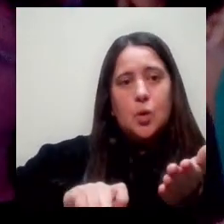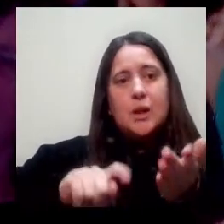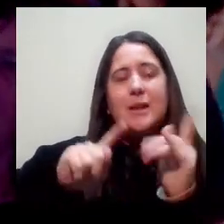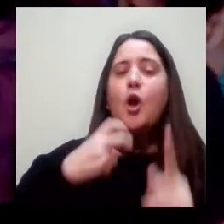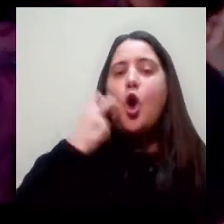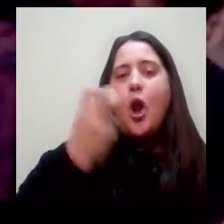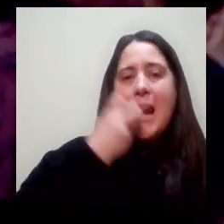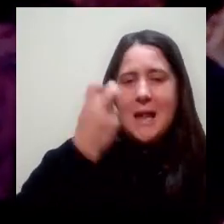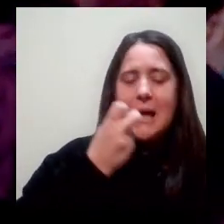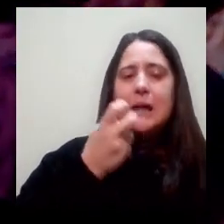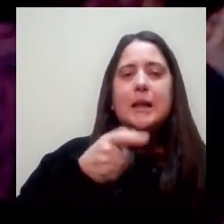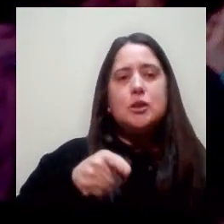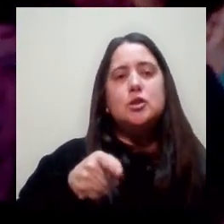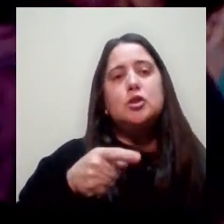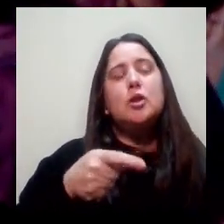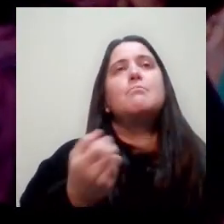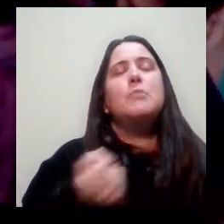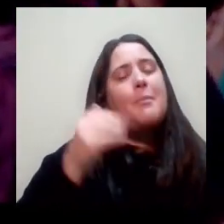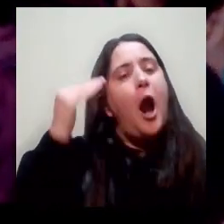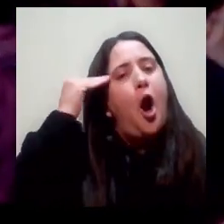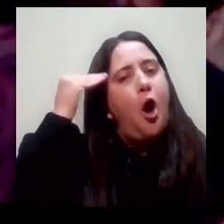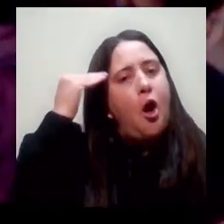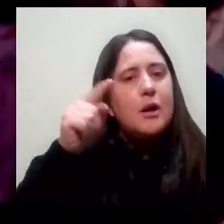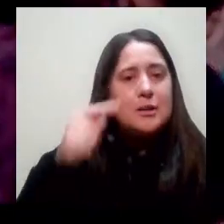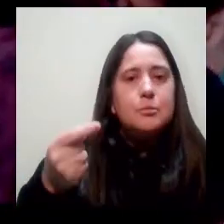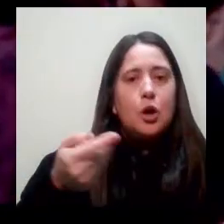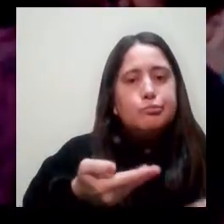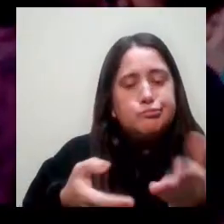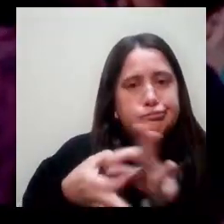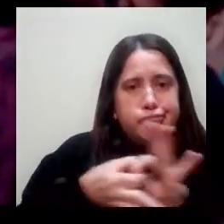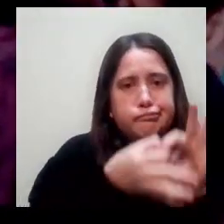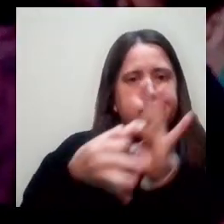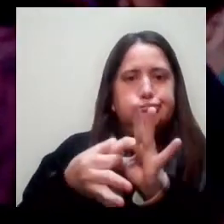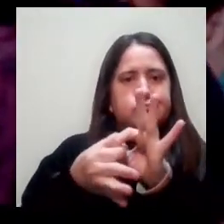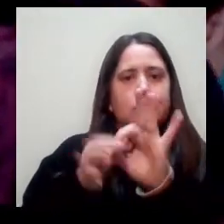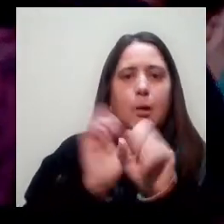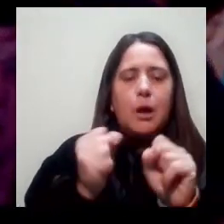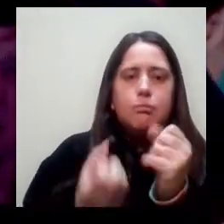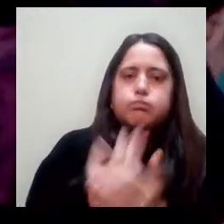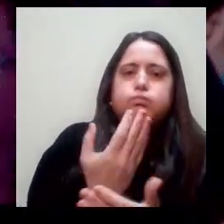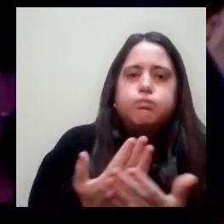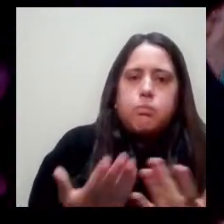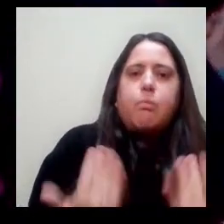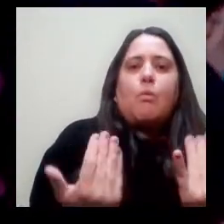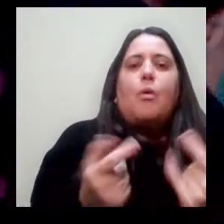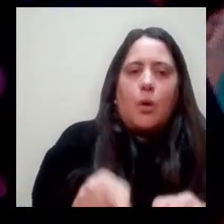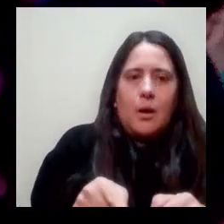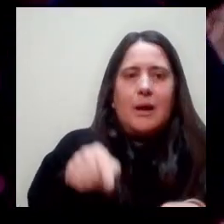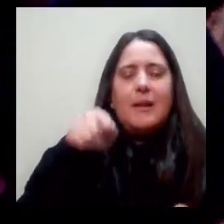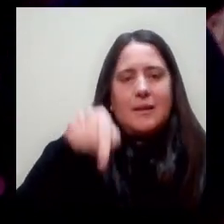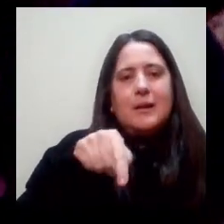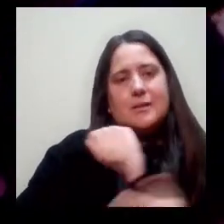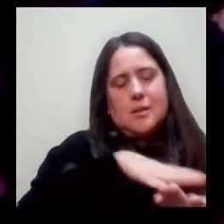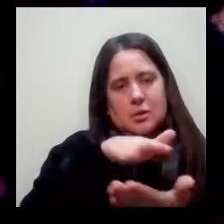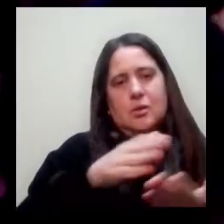como prácticas cognoscitivas que se entrelazan para actualizar el potencial epistémico, en este caso de la